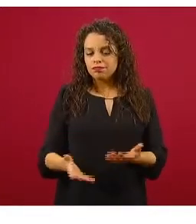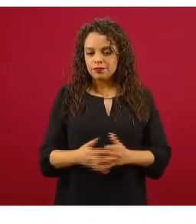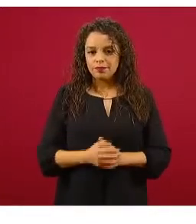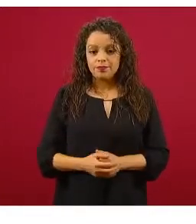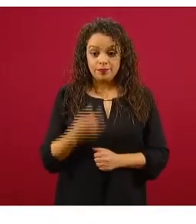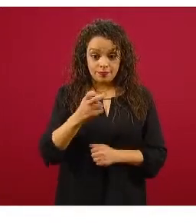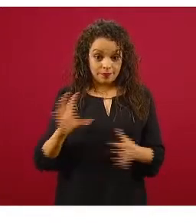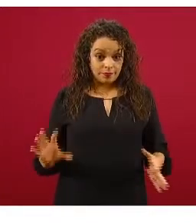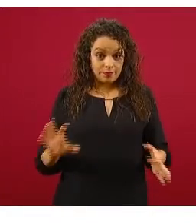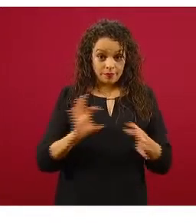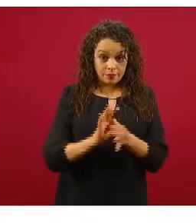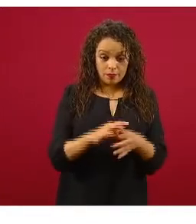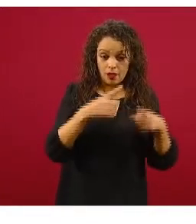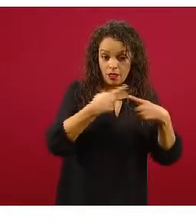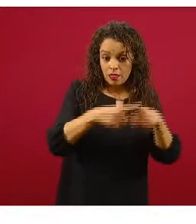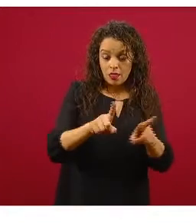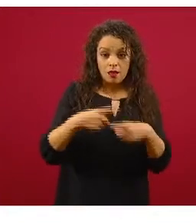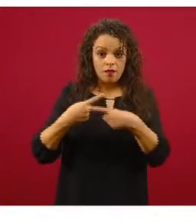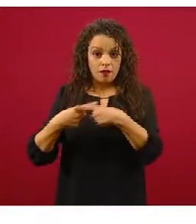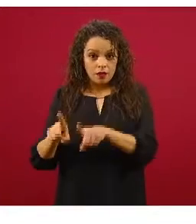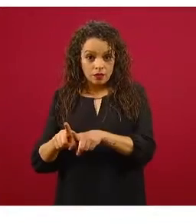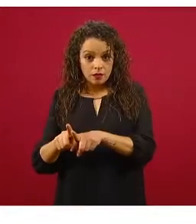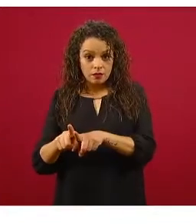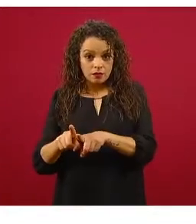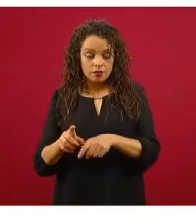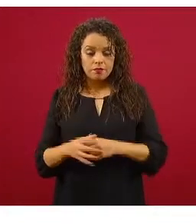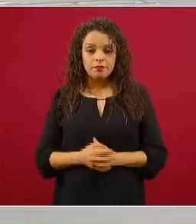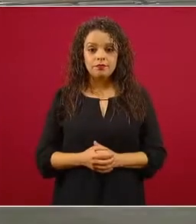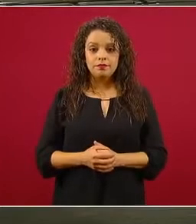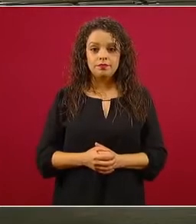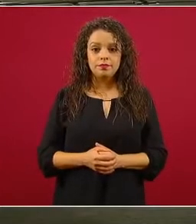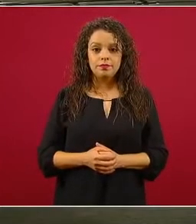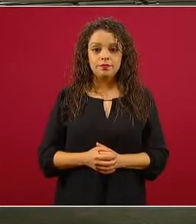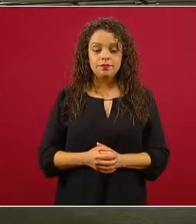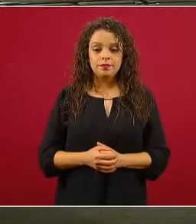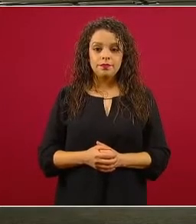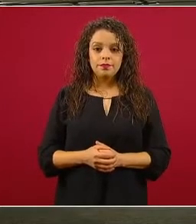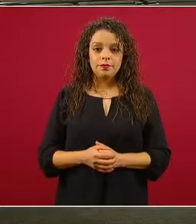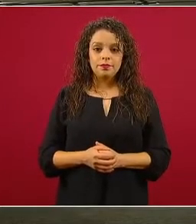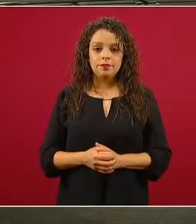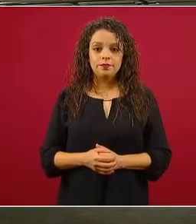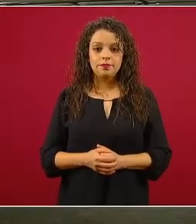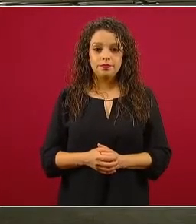una variable con el desenlace? La que sigue, por favor.